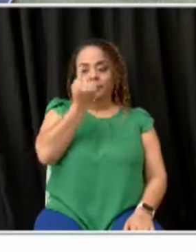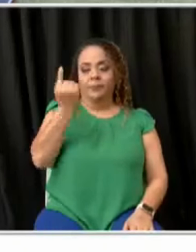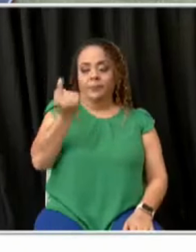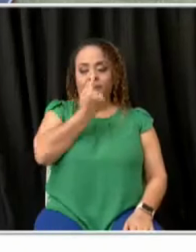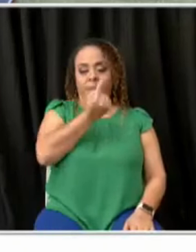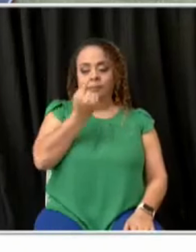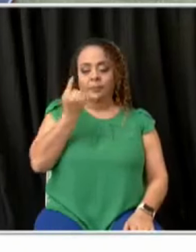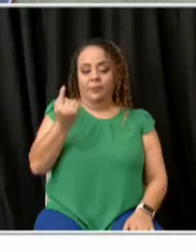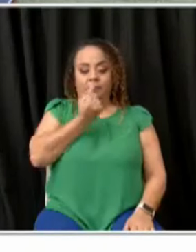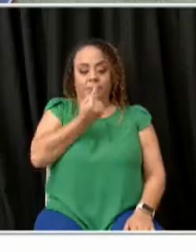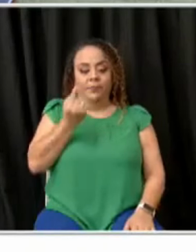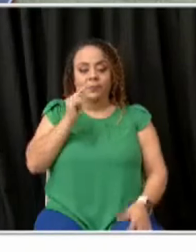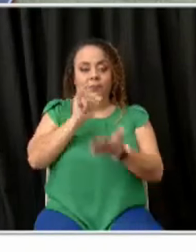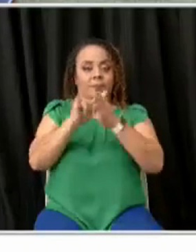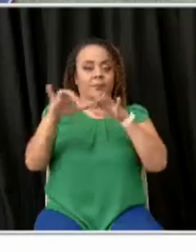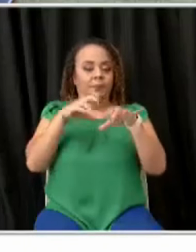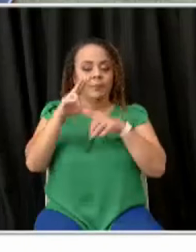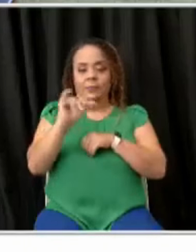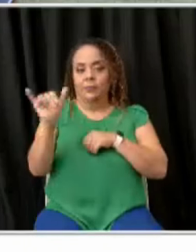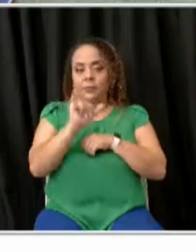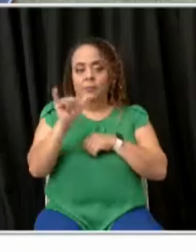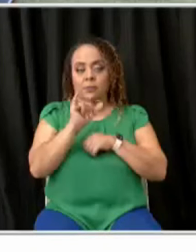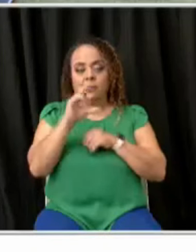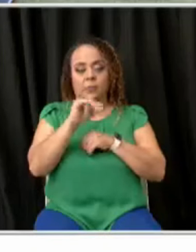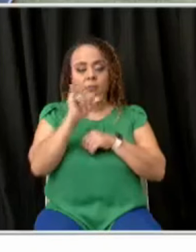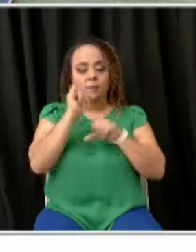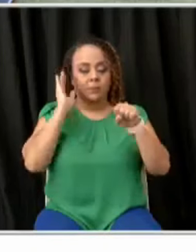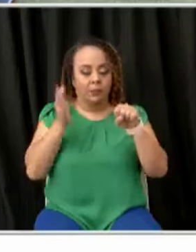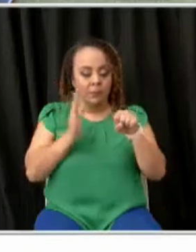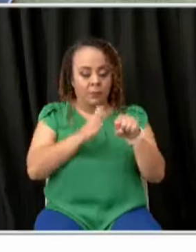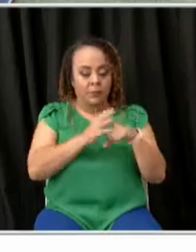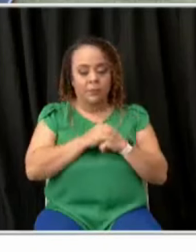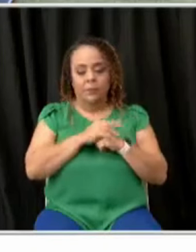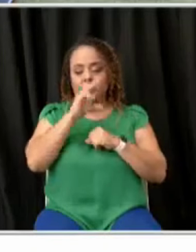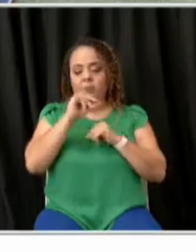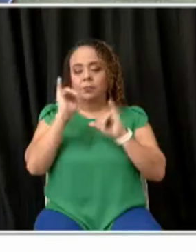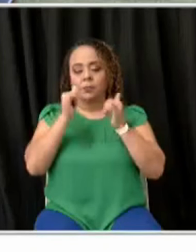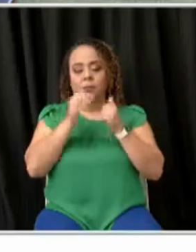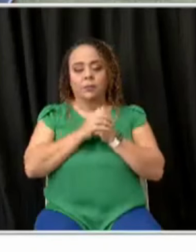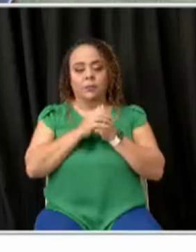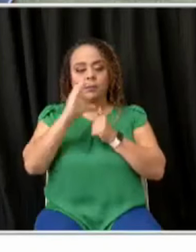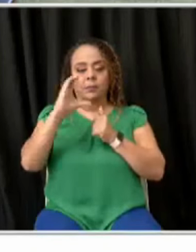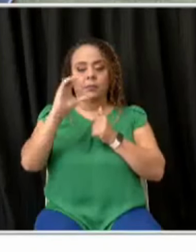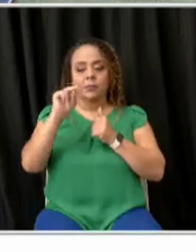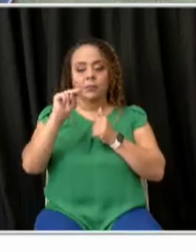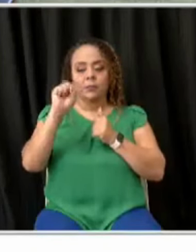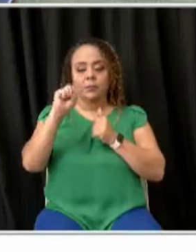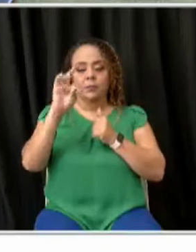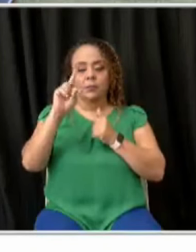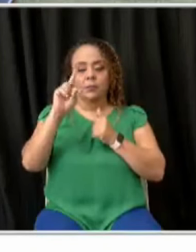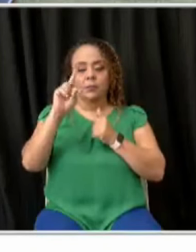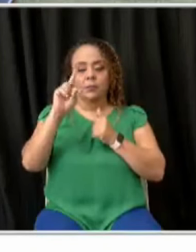están ahí no son iguales, no es lo mismo estar en un piñal, no es lo mismo estar en una construcción, no es lo mismo estar en una